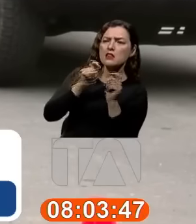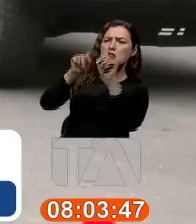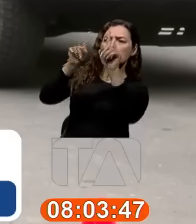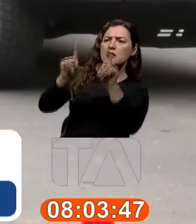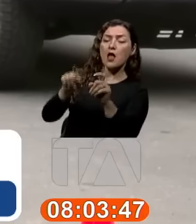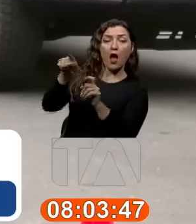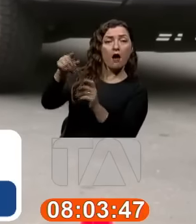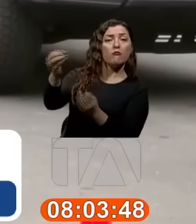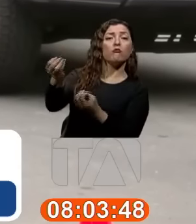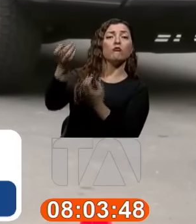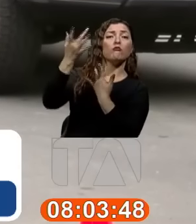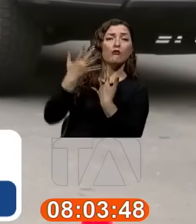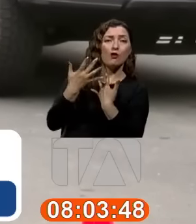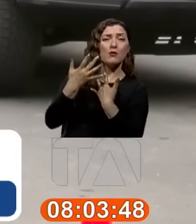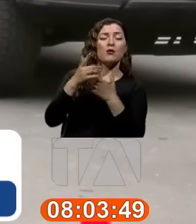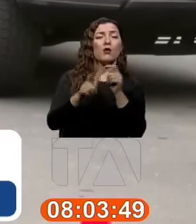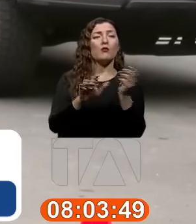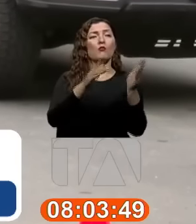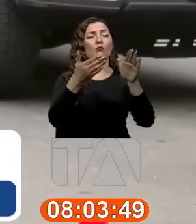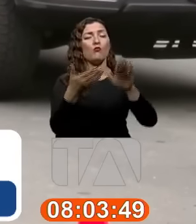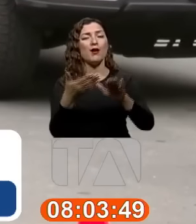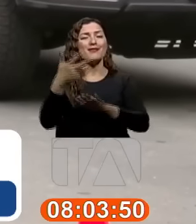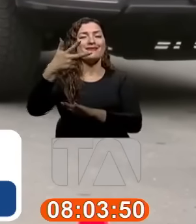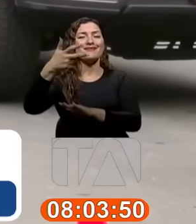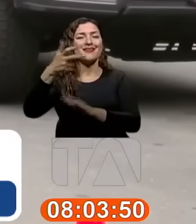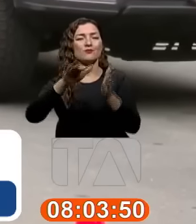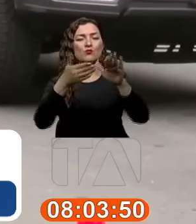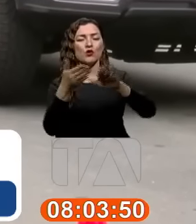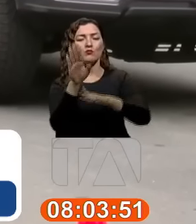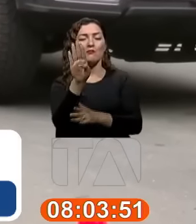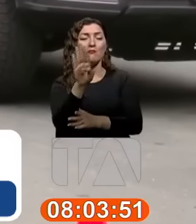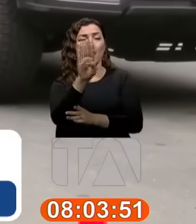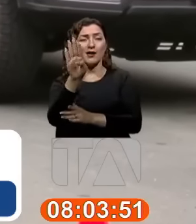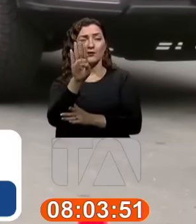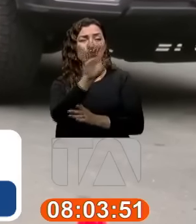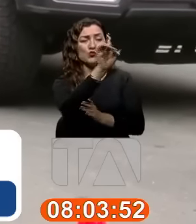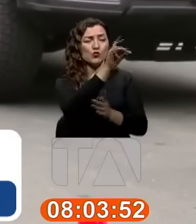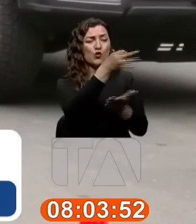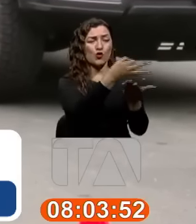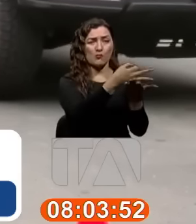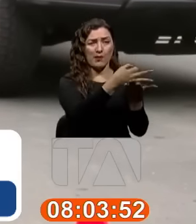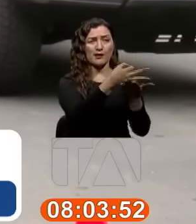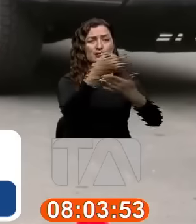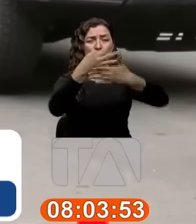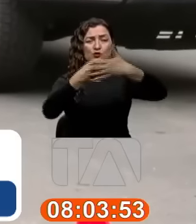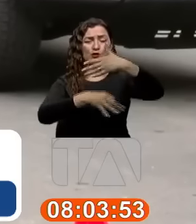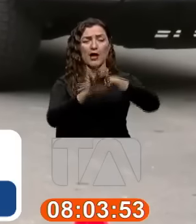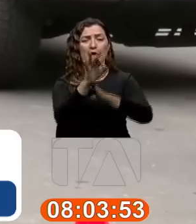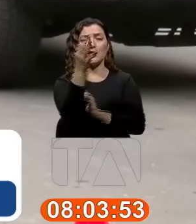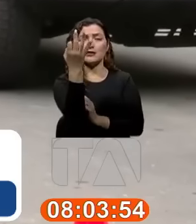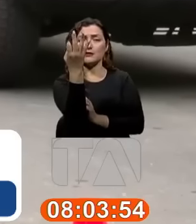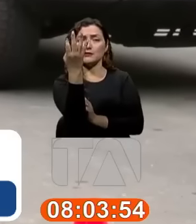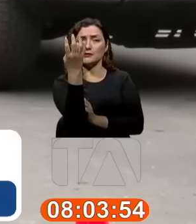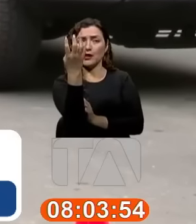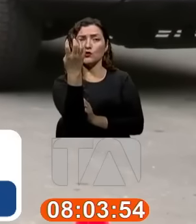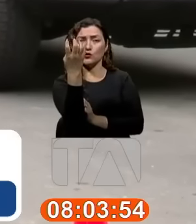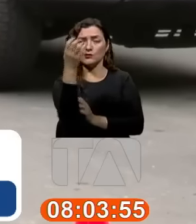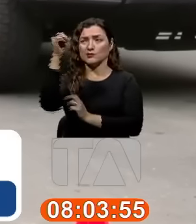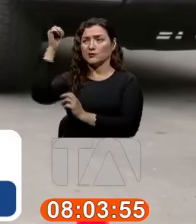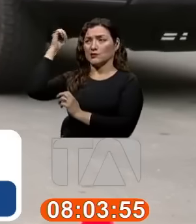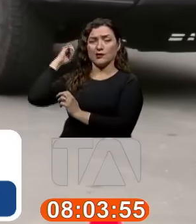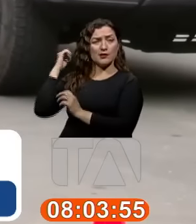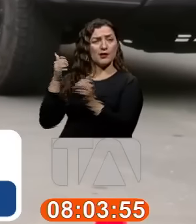que serían 13 fallecidos solo en Baños, uno en Cotopaxi, eso se sumaría al informe que nos dio el día de ayer